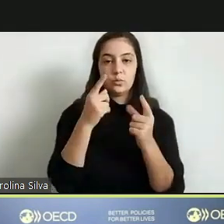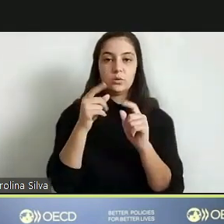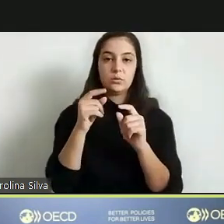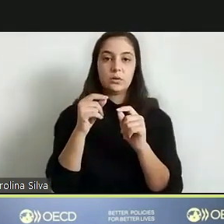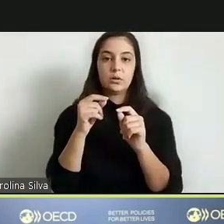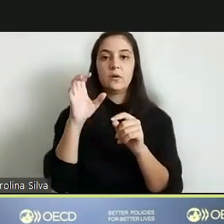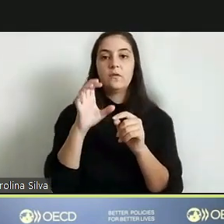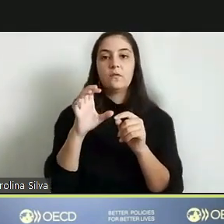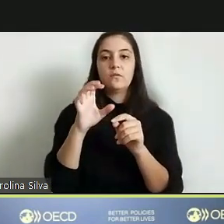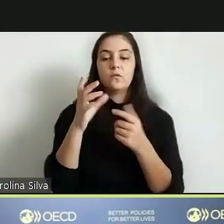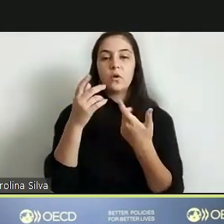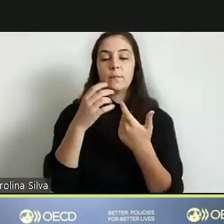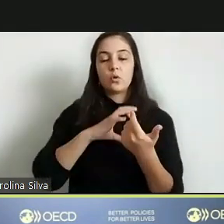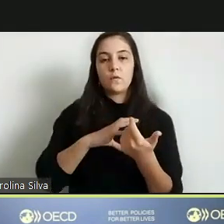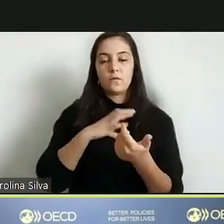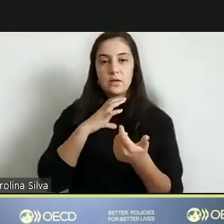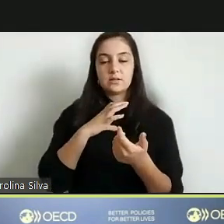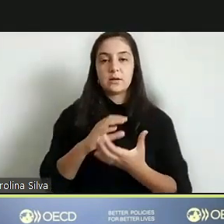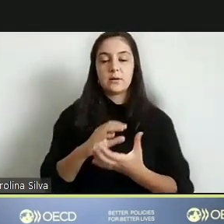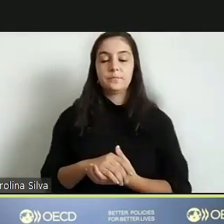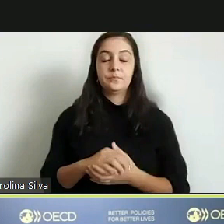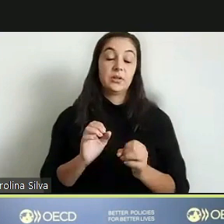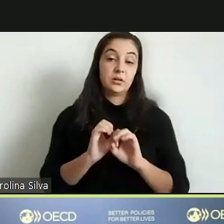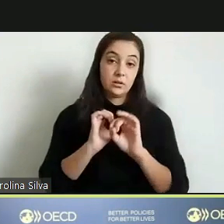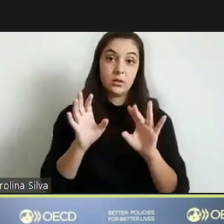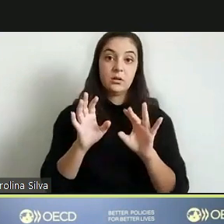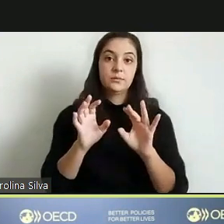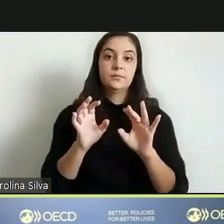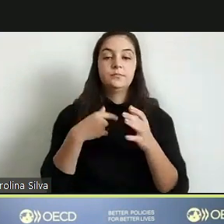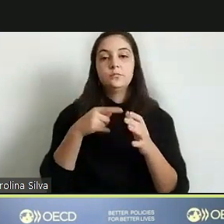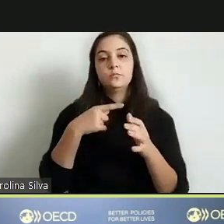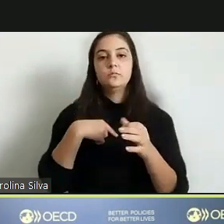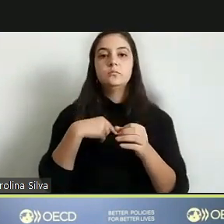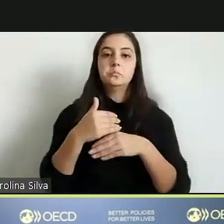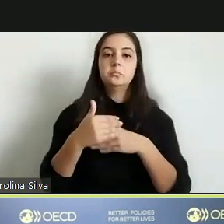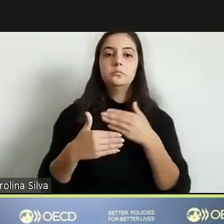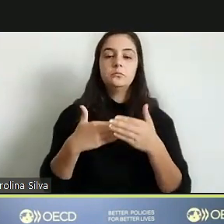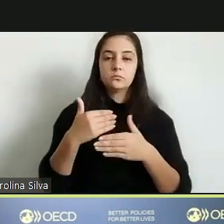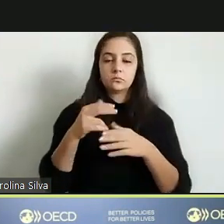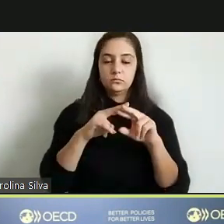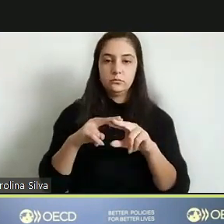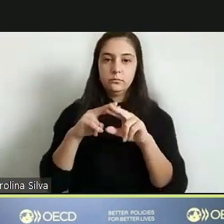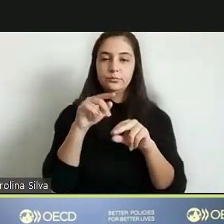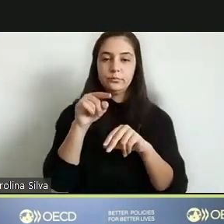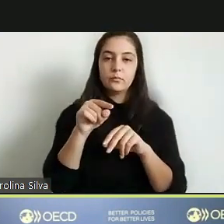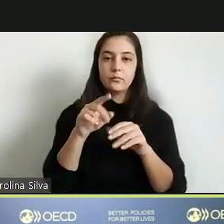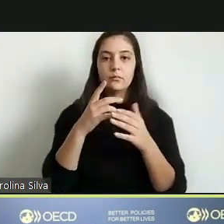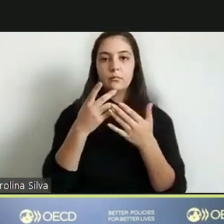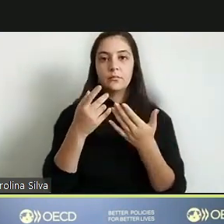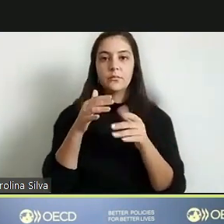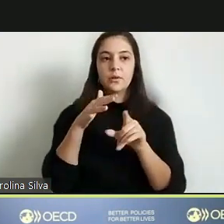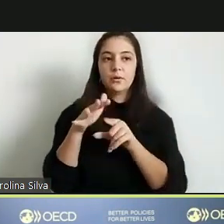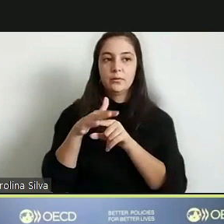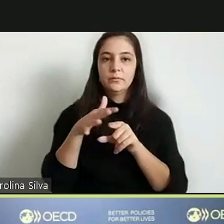confianza. Y obviamente lo que tratamos de hacer a partir de este análisis es abordar qué tanto